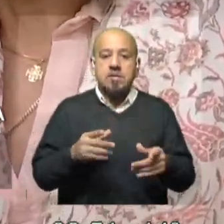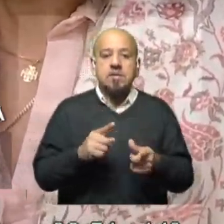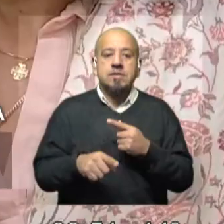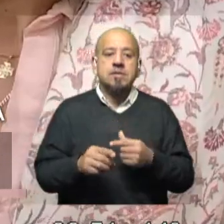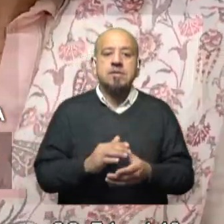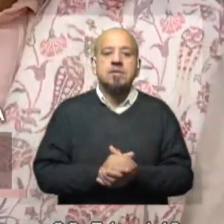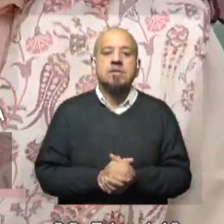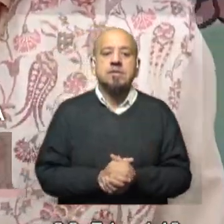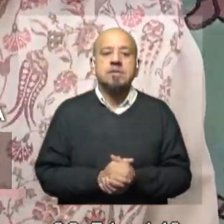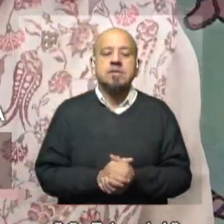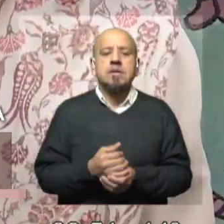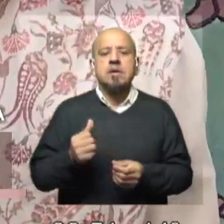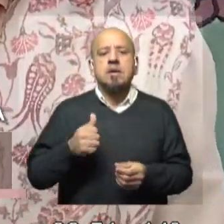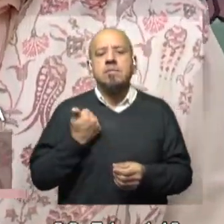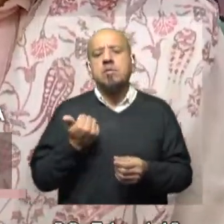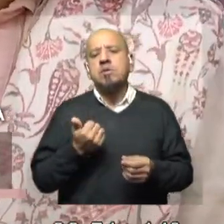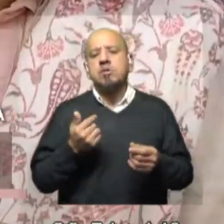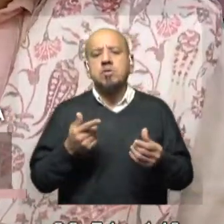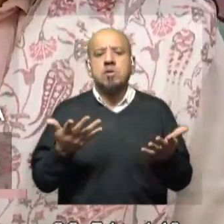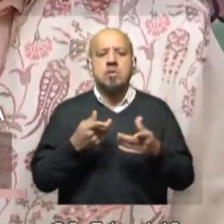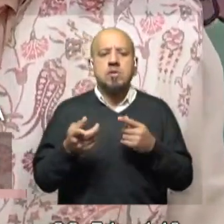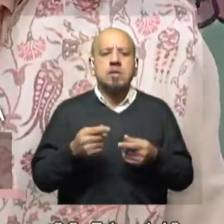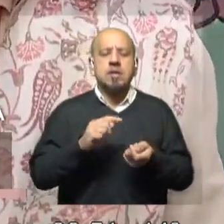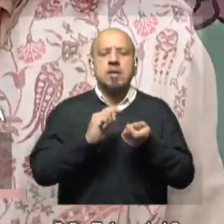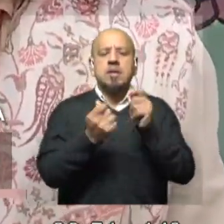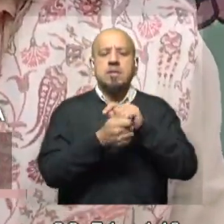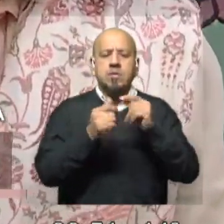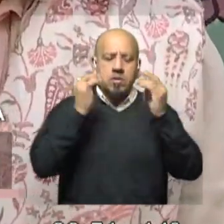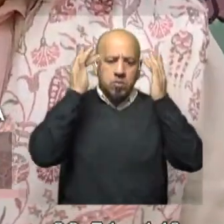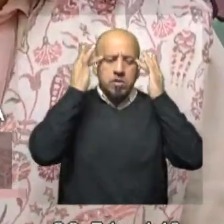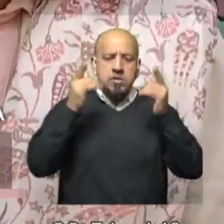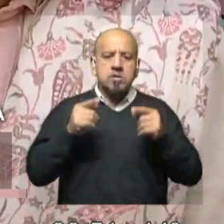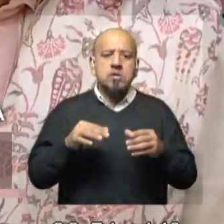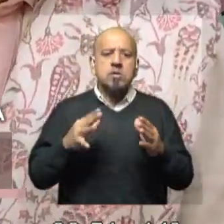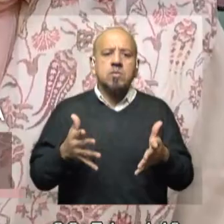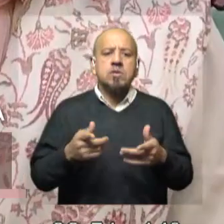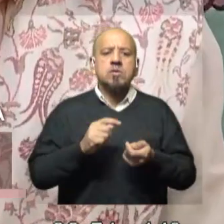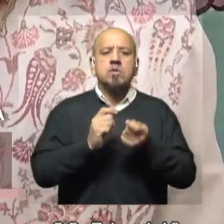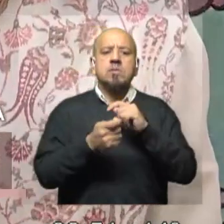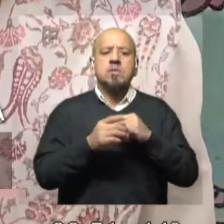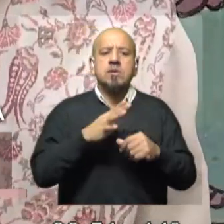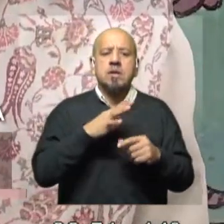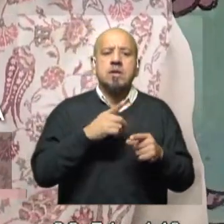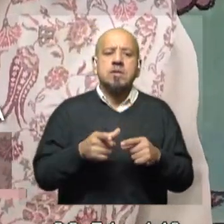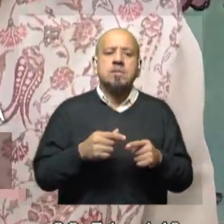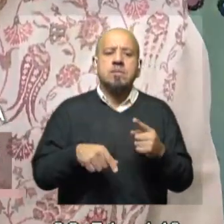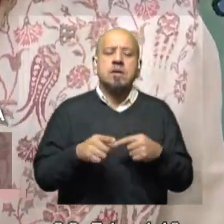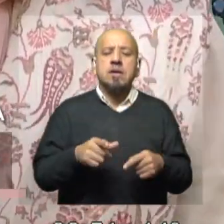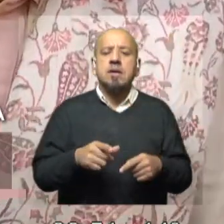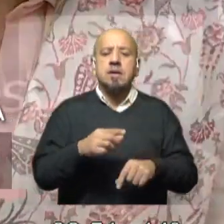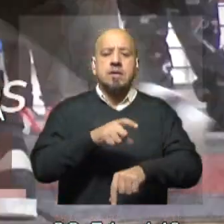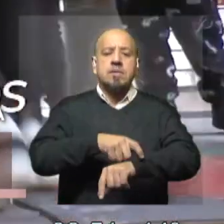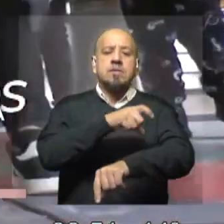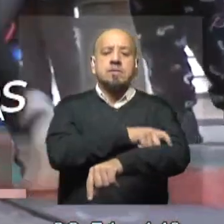escolarizando. Aprovecho a preguntarle, en la reforma educativa que se plantea, ¿cuáles son los cambios que están previstos para lo que es inicial?